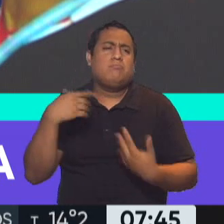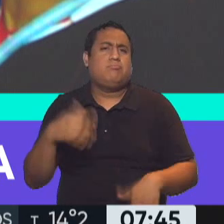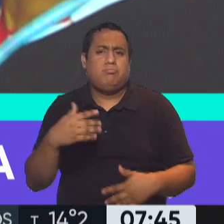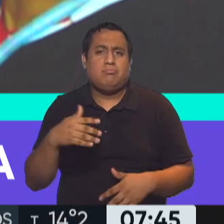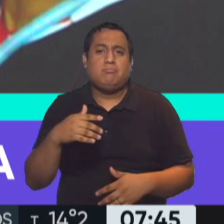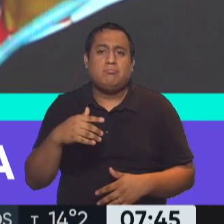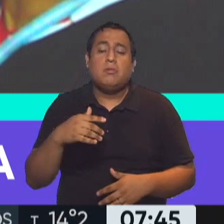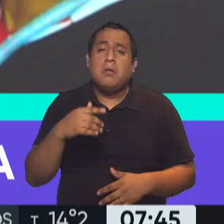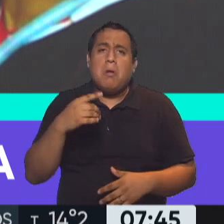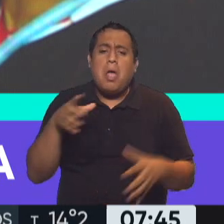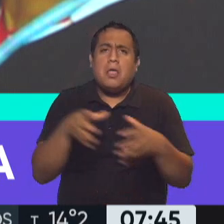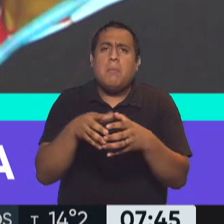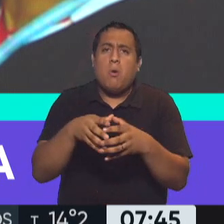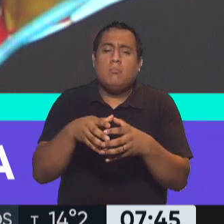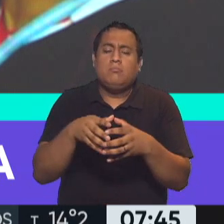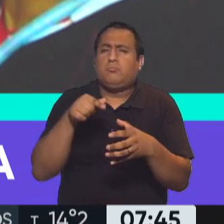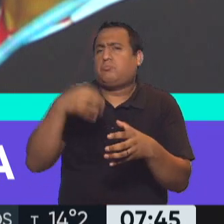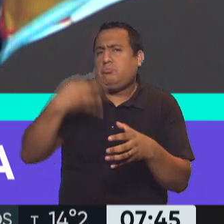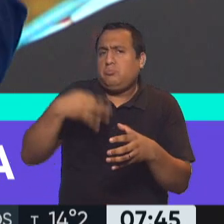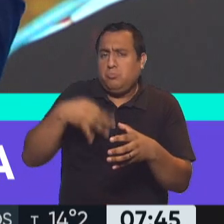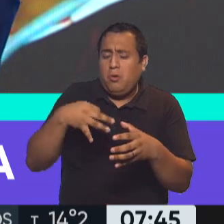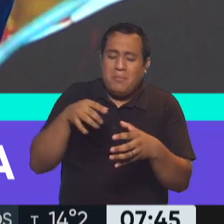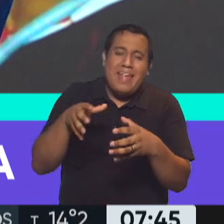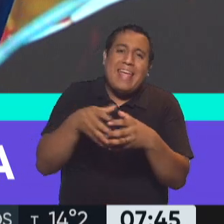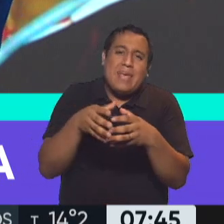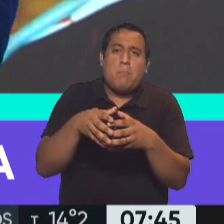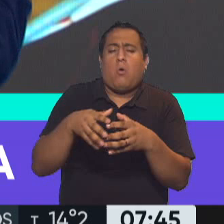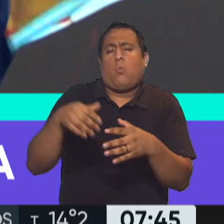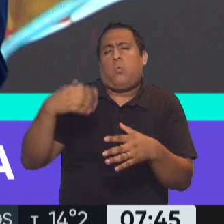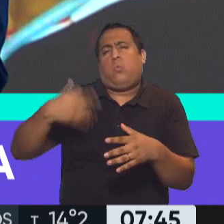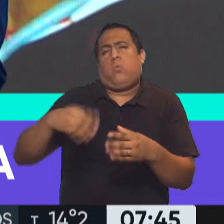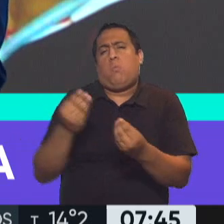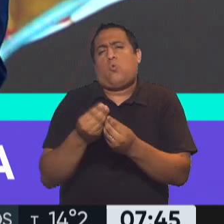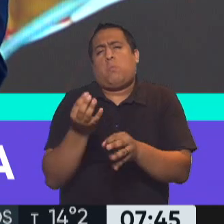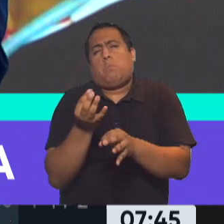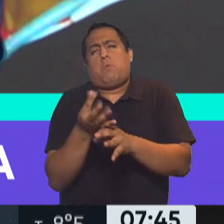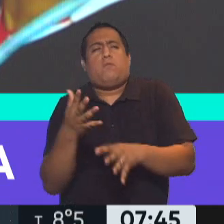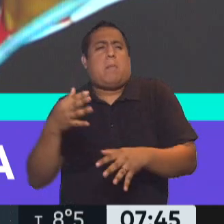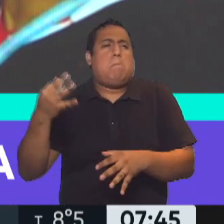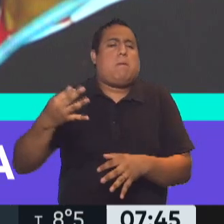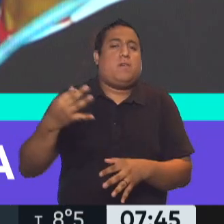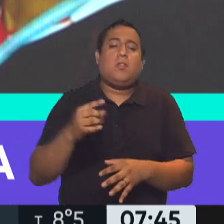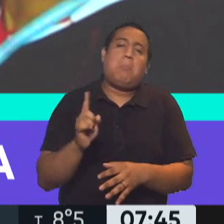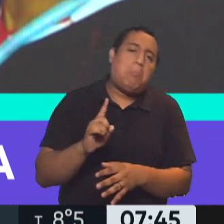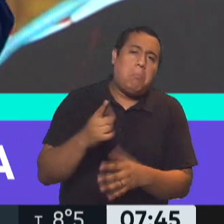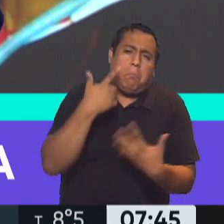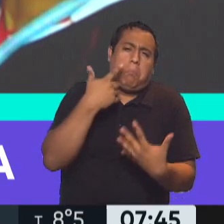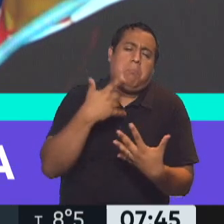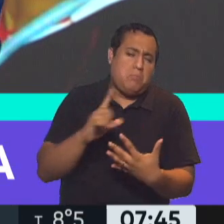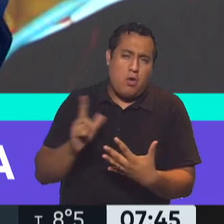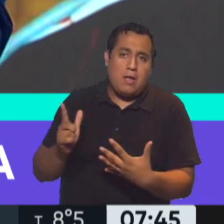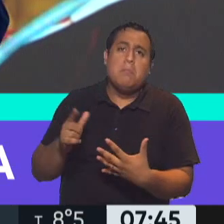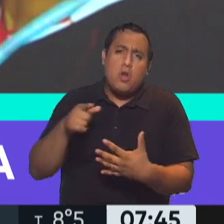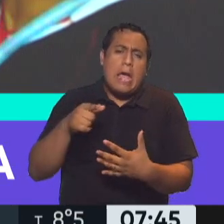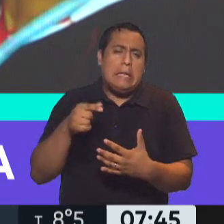atrapante, es un equipo que con muy poco, digo muy poco porque no tiene nombres rutilantes, propone, va, se